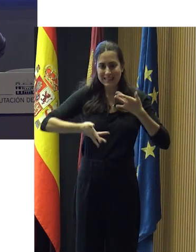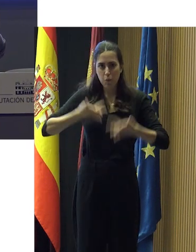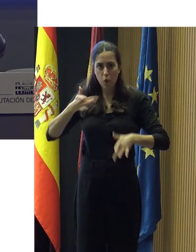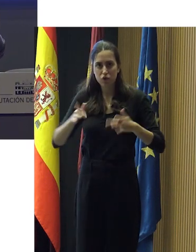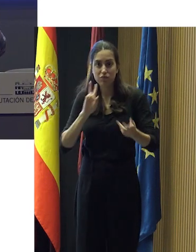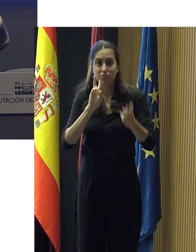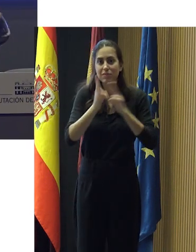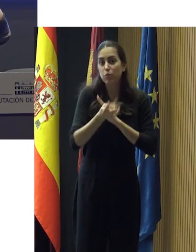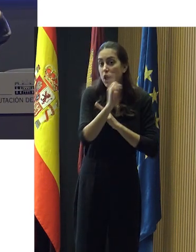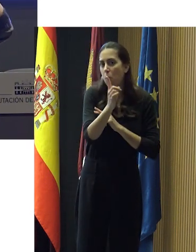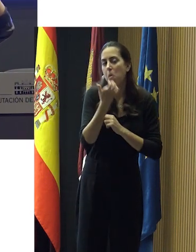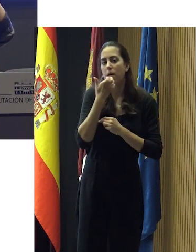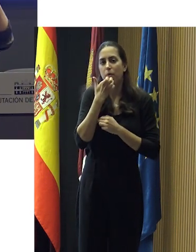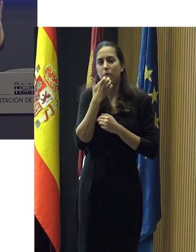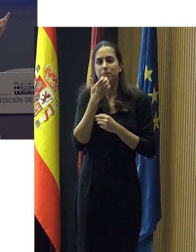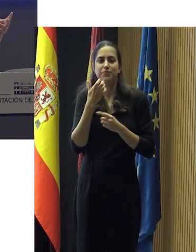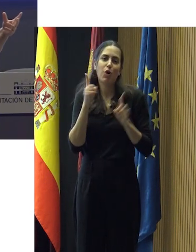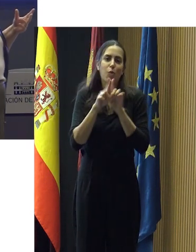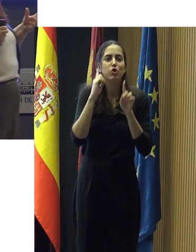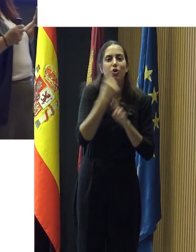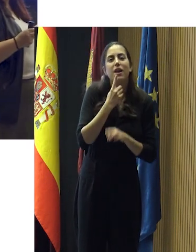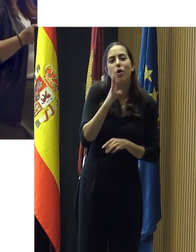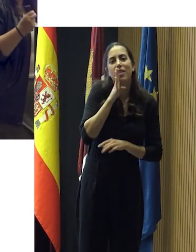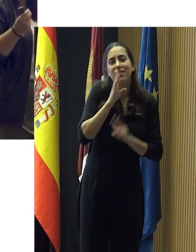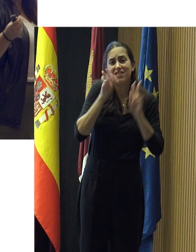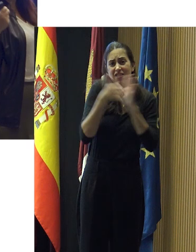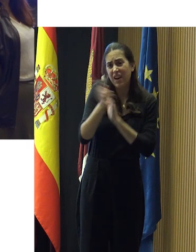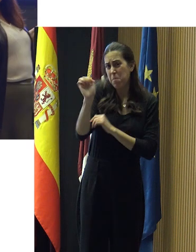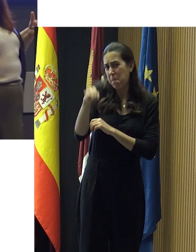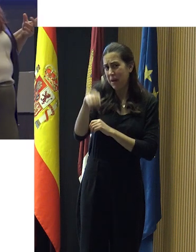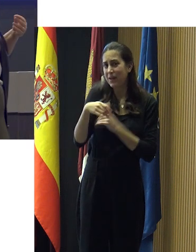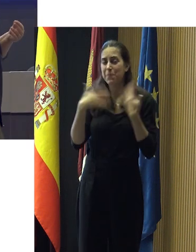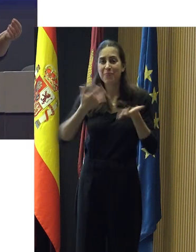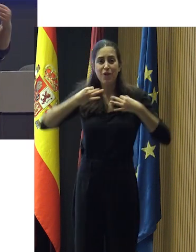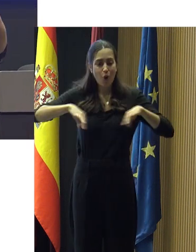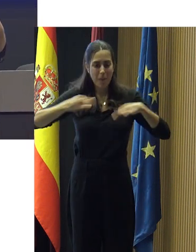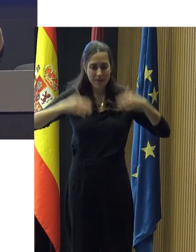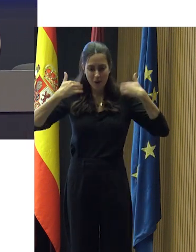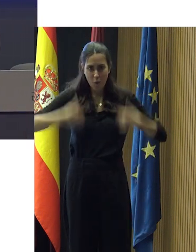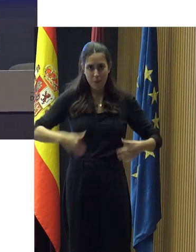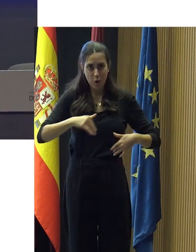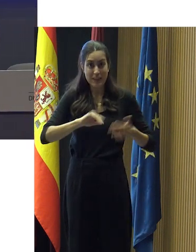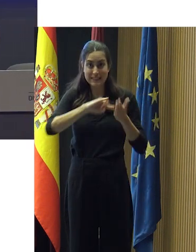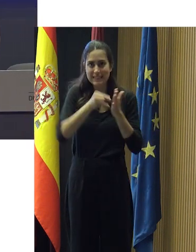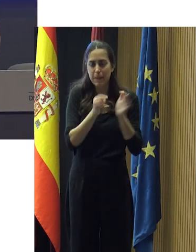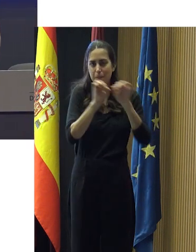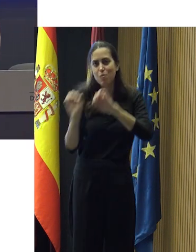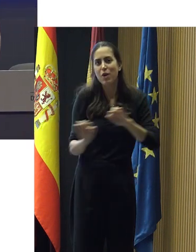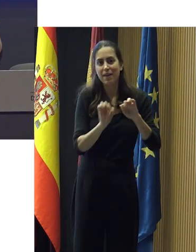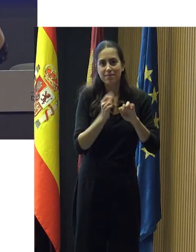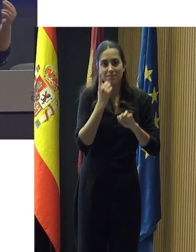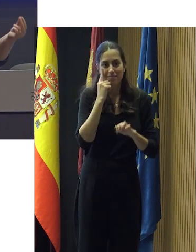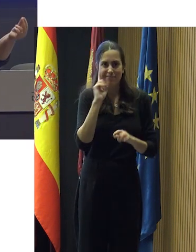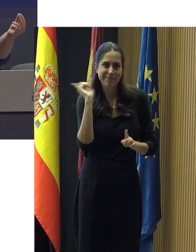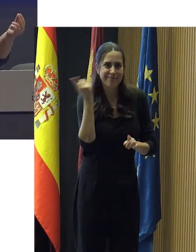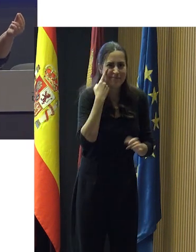cuerpo, por esa mutación, por esa sordera transitoria que les llega, lo normal es que nuestro cuerpo, nuestro sistema inmune, detecte esa célula